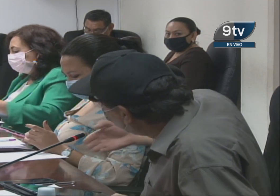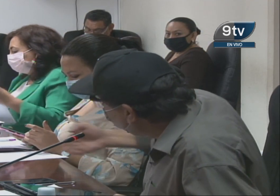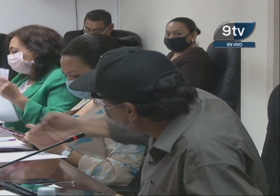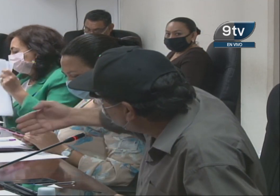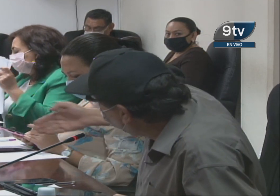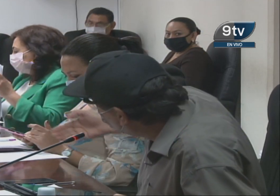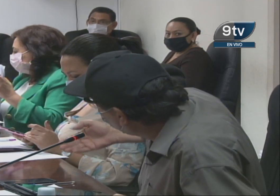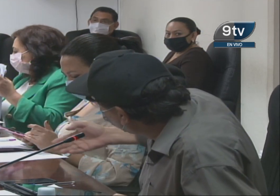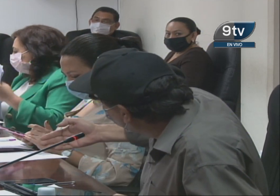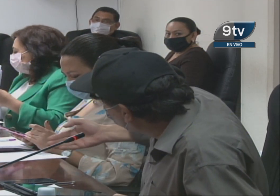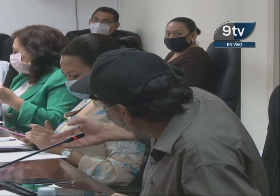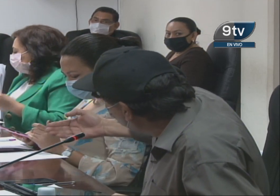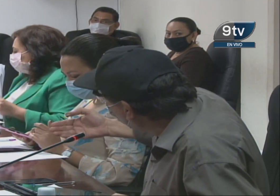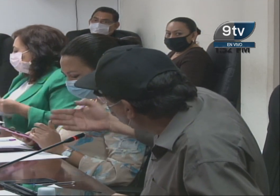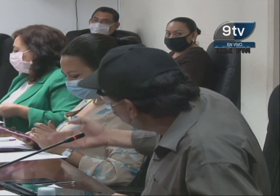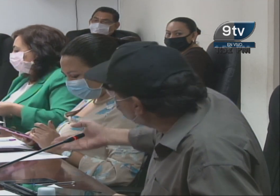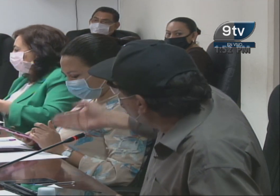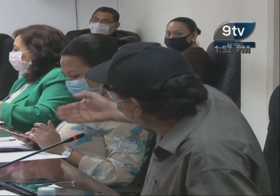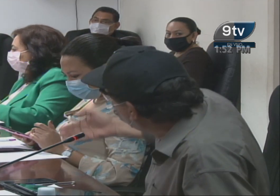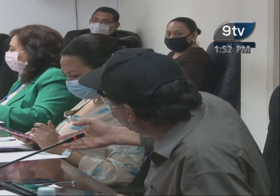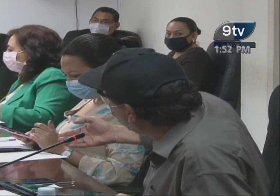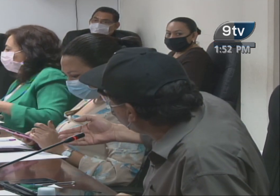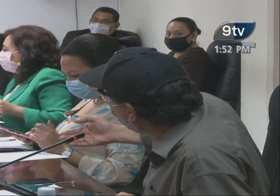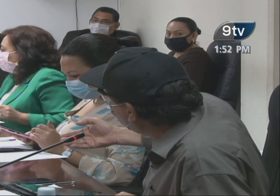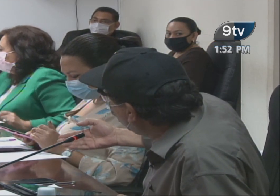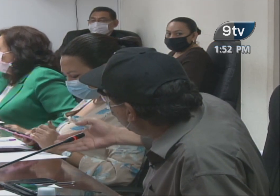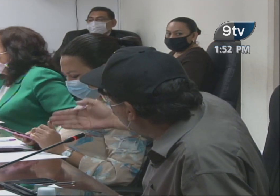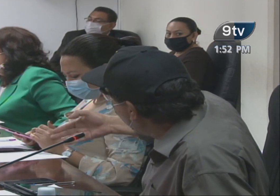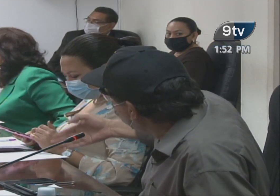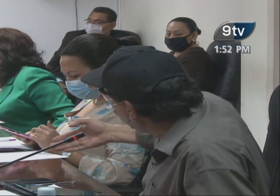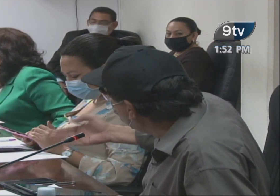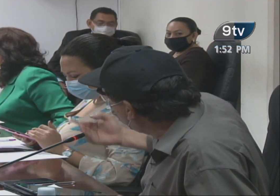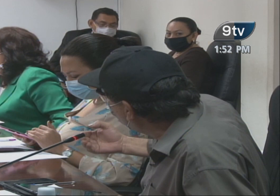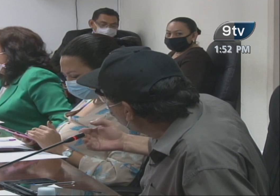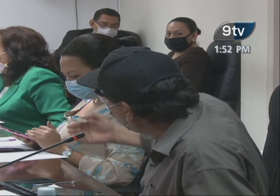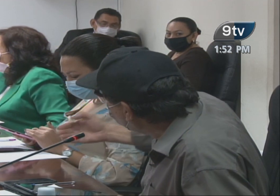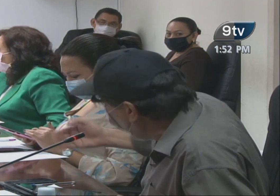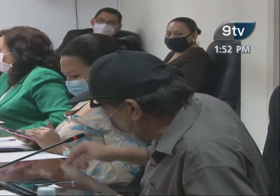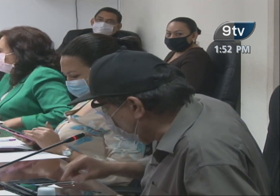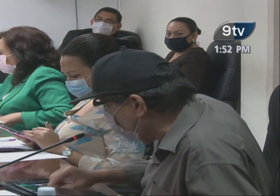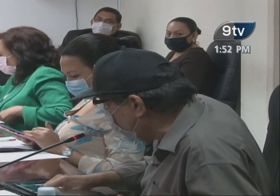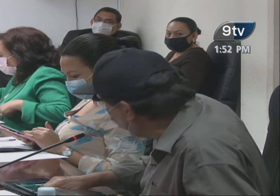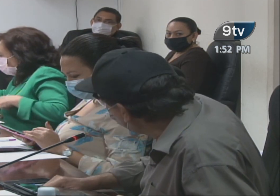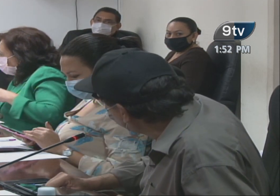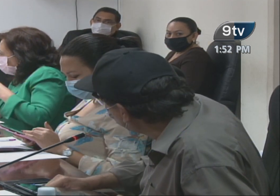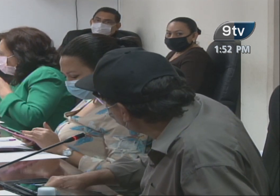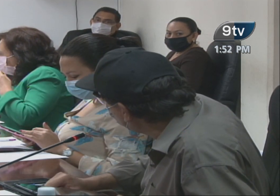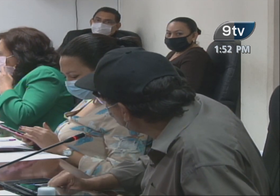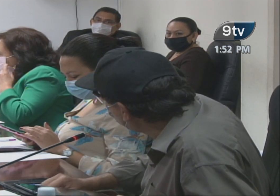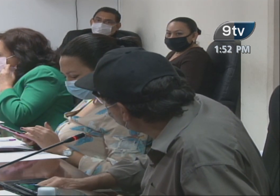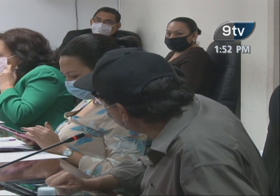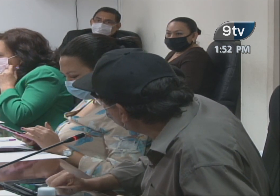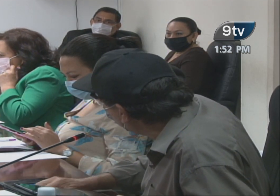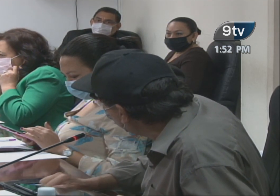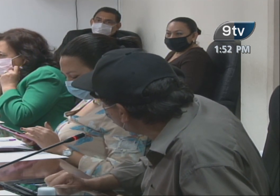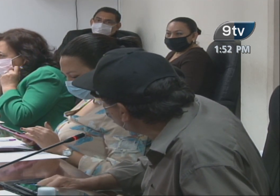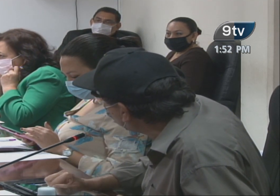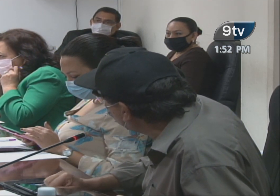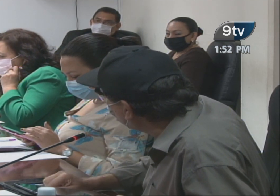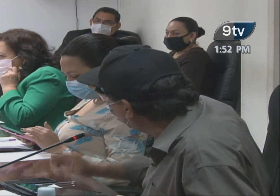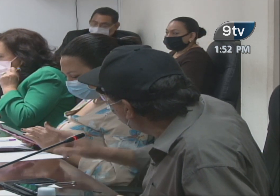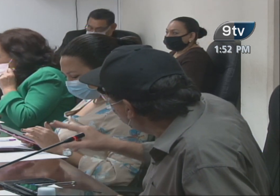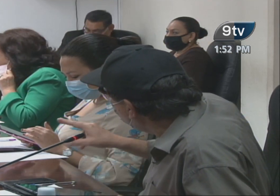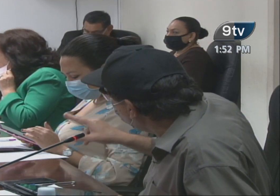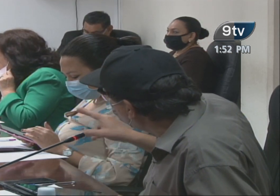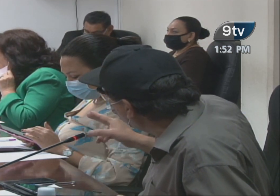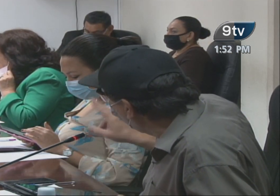sé si estamos entonces, mejor revisemos primero lo que hay, primero para que discutamos los expedientes en su número